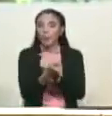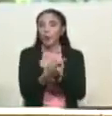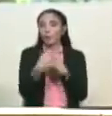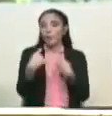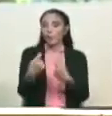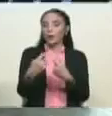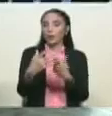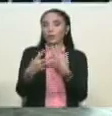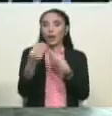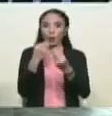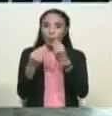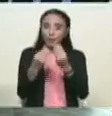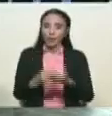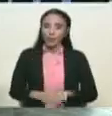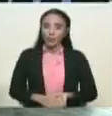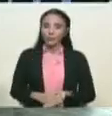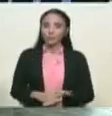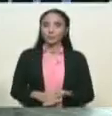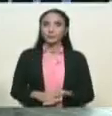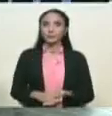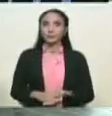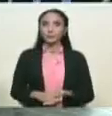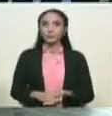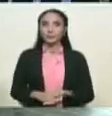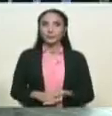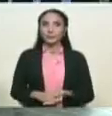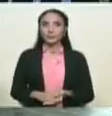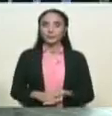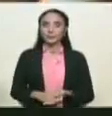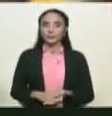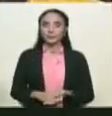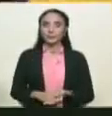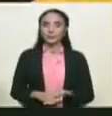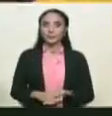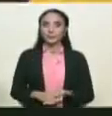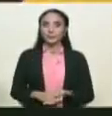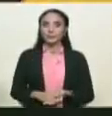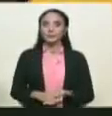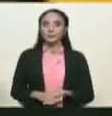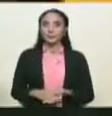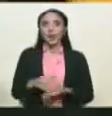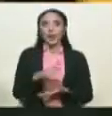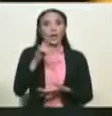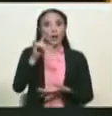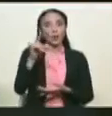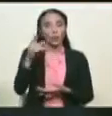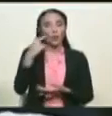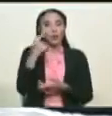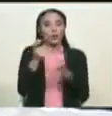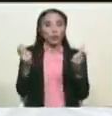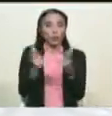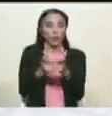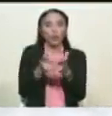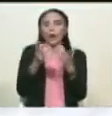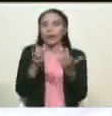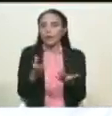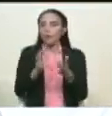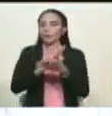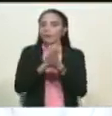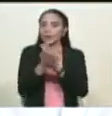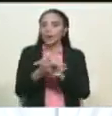regularización de los precios de los productos del pueblo, que culmina el lunes. Yo lo